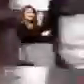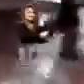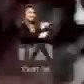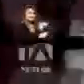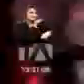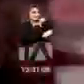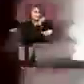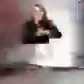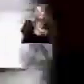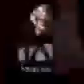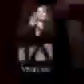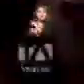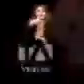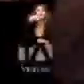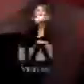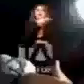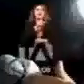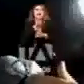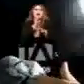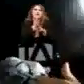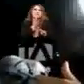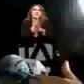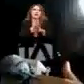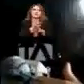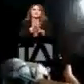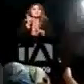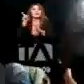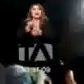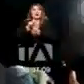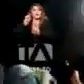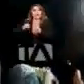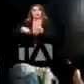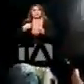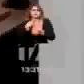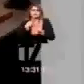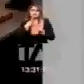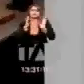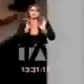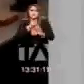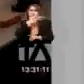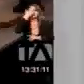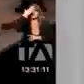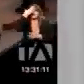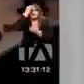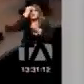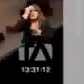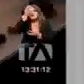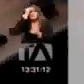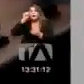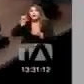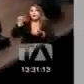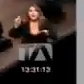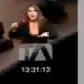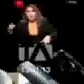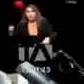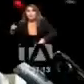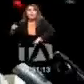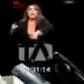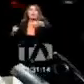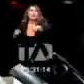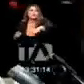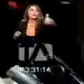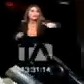el magistrado detenido quiere hablar, según dijo su abogado tras la audiencia. Posee información sobre otros jueces corruptos.